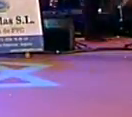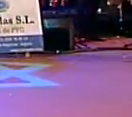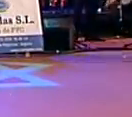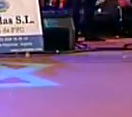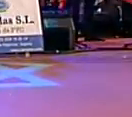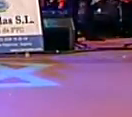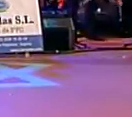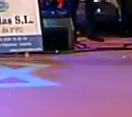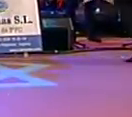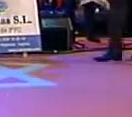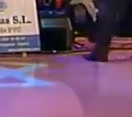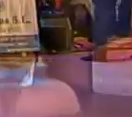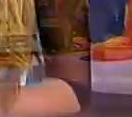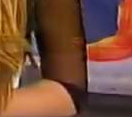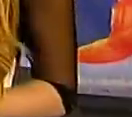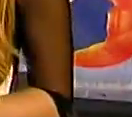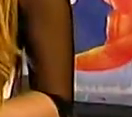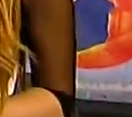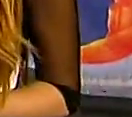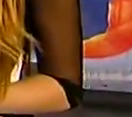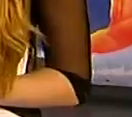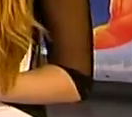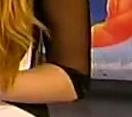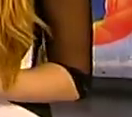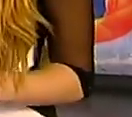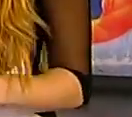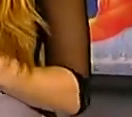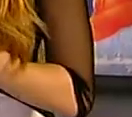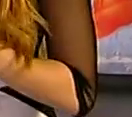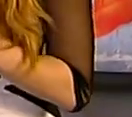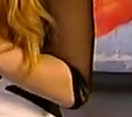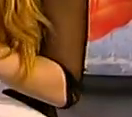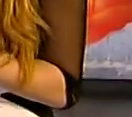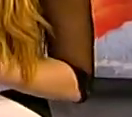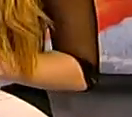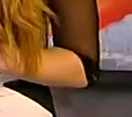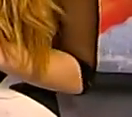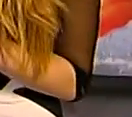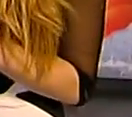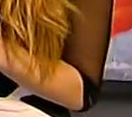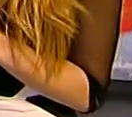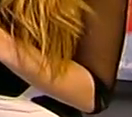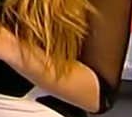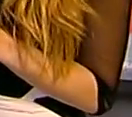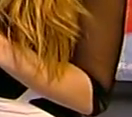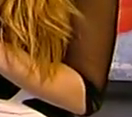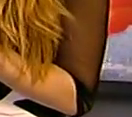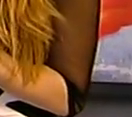llegar bajándose del escenario. Los traeremos por aquí, por el backstage de la televisión canaria. Y vamos a ver cómo les ha ido a ellos